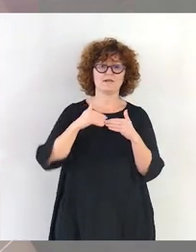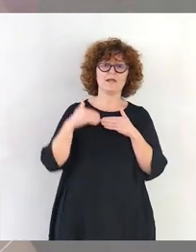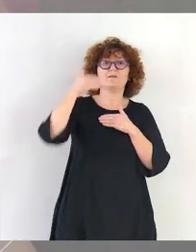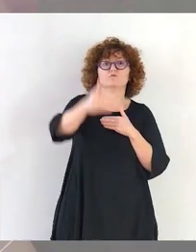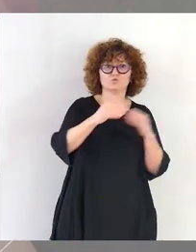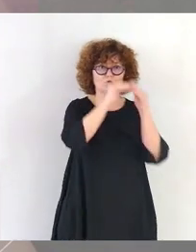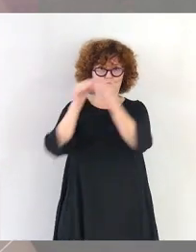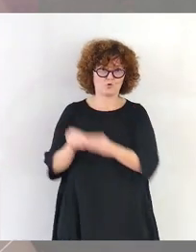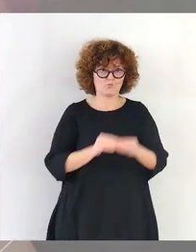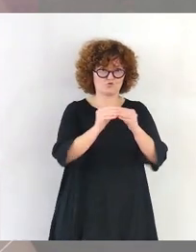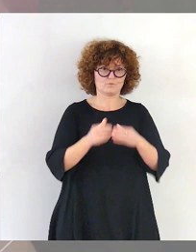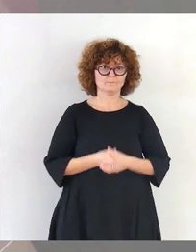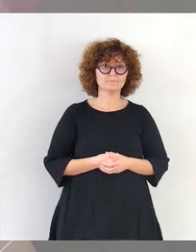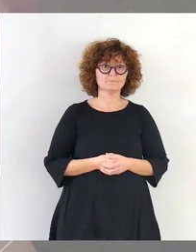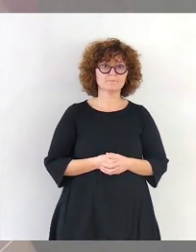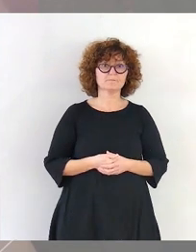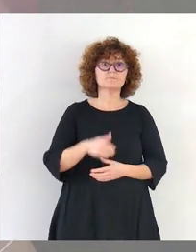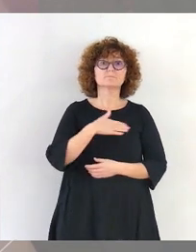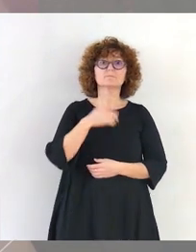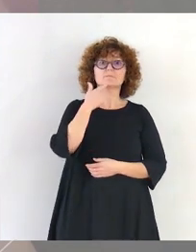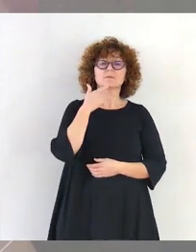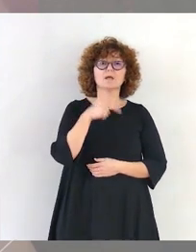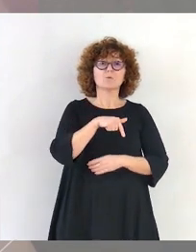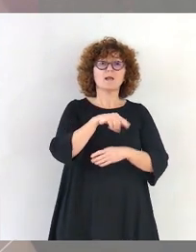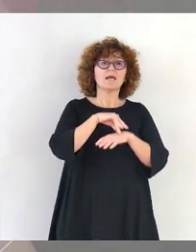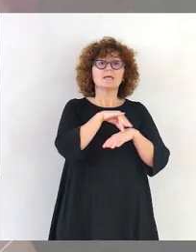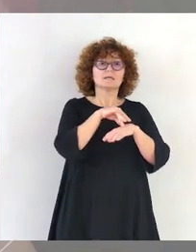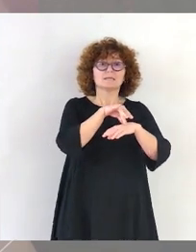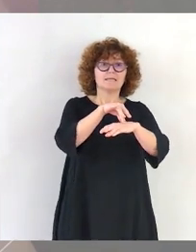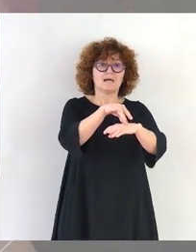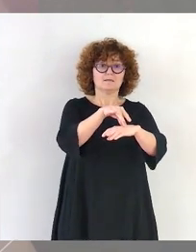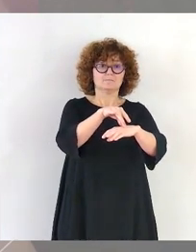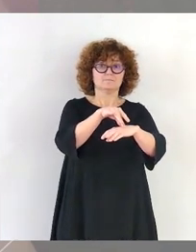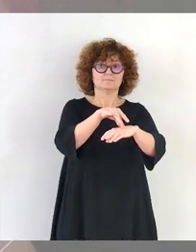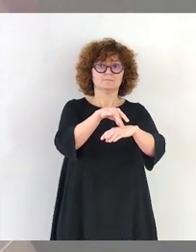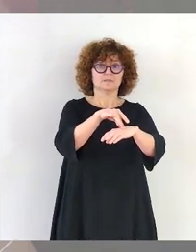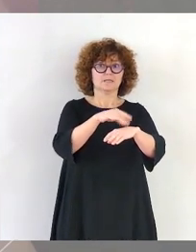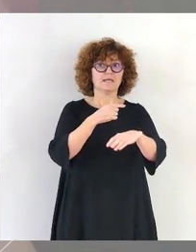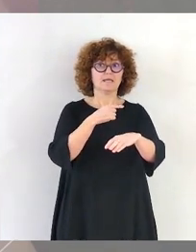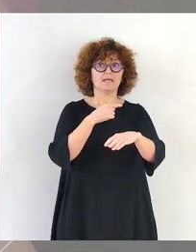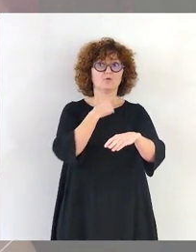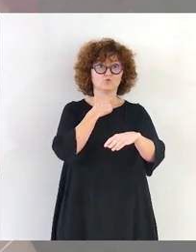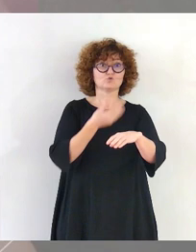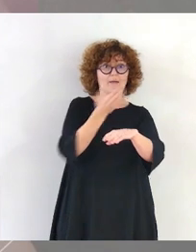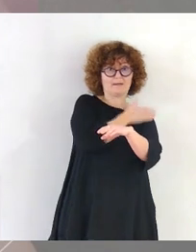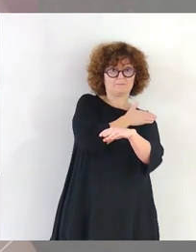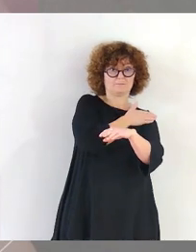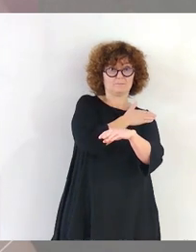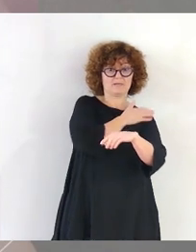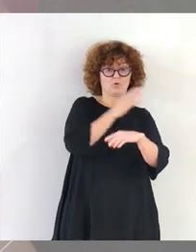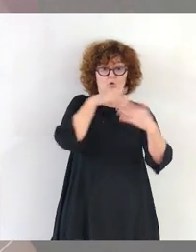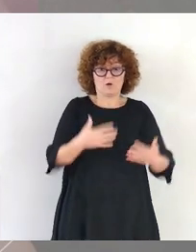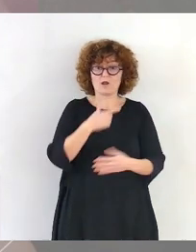antes una hoja de ruta que no gusta a todo el mundo que gustaba a todo el mundo pero que la aparición y sobre